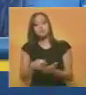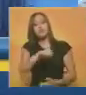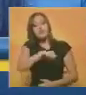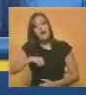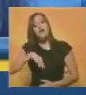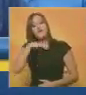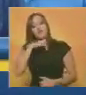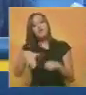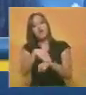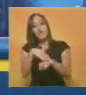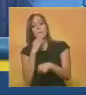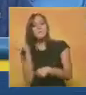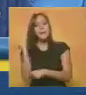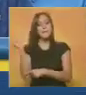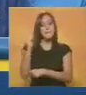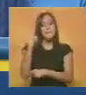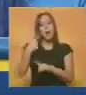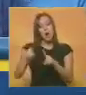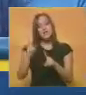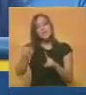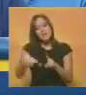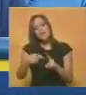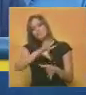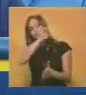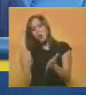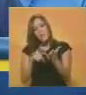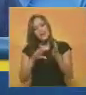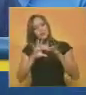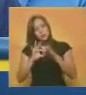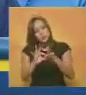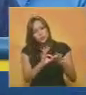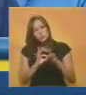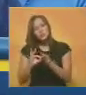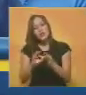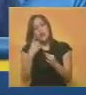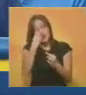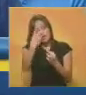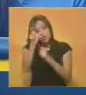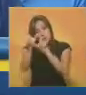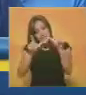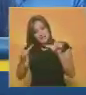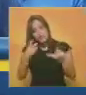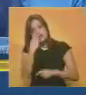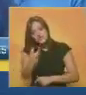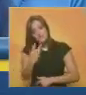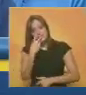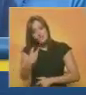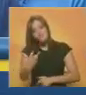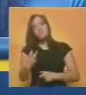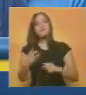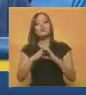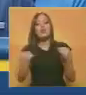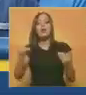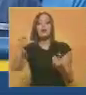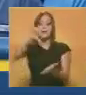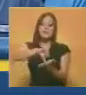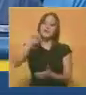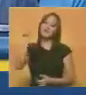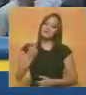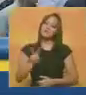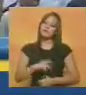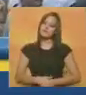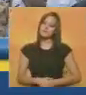un gobierno de inclusión y una recuperación completa para convertirlo en un centro turístico de todo el país y la región capital de